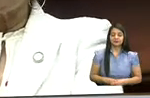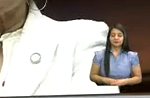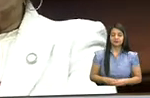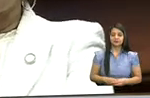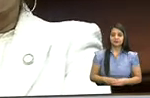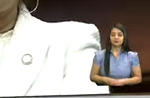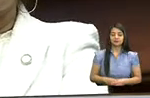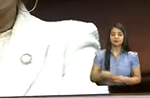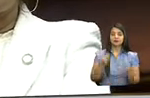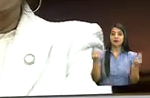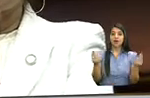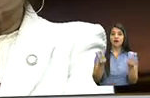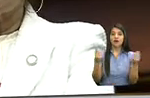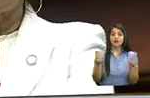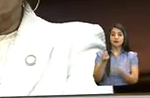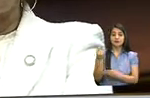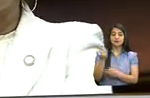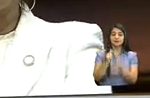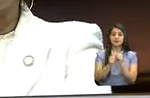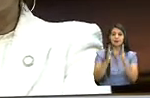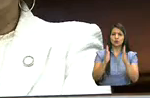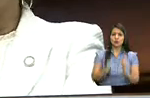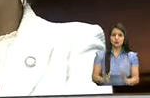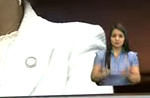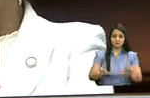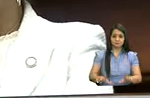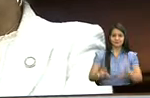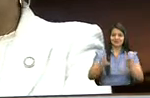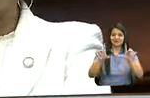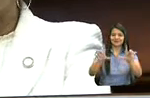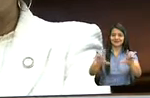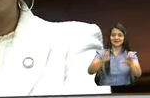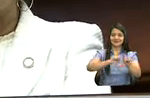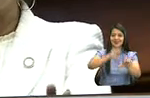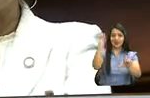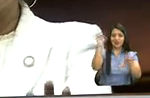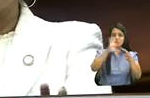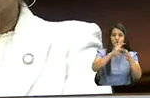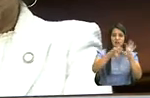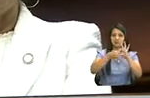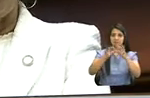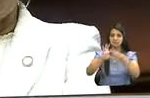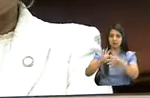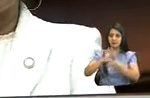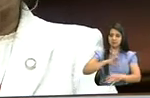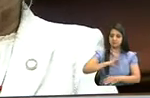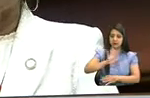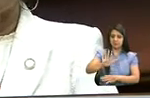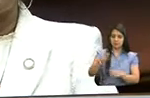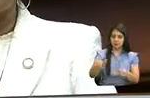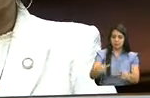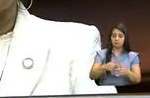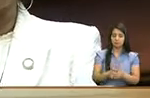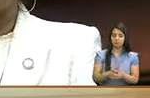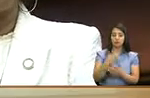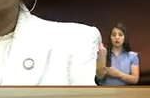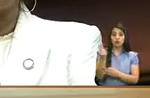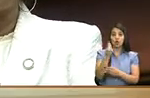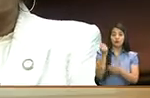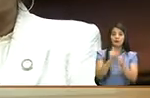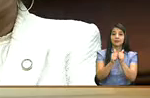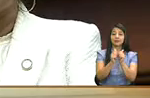Destacados jóvenes deportistas, diplomados olímpicos y paralímpicos. Jóvenes